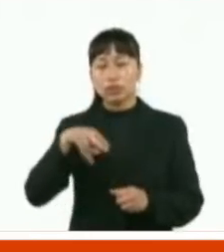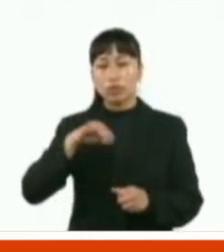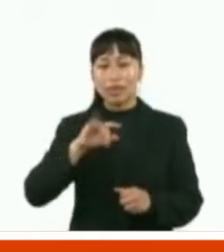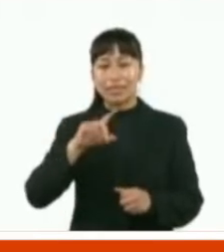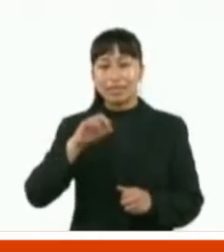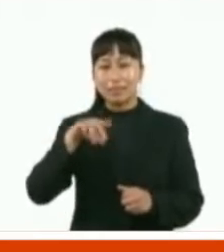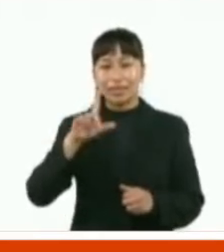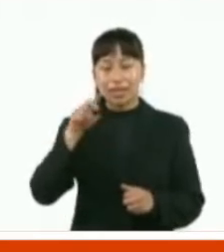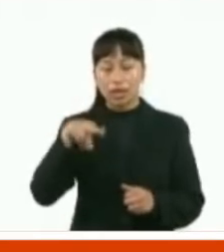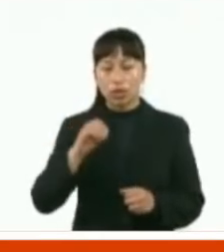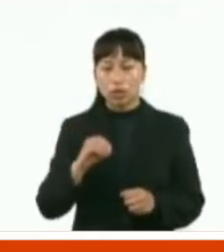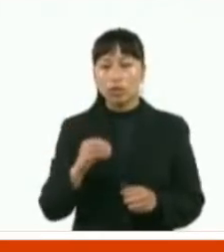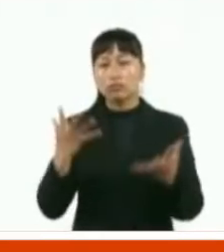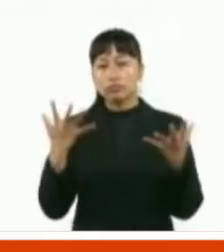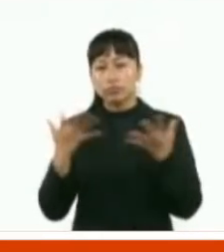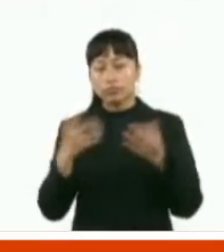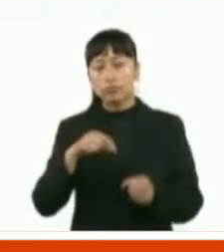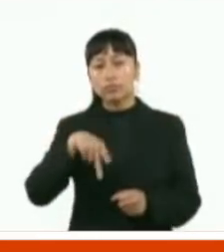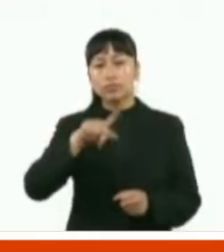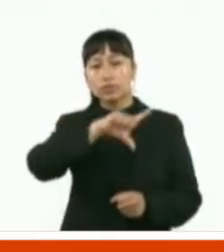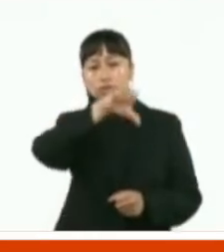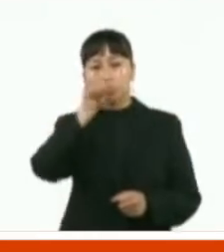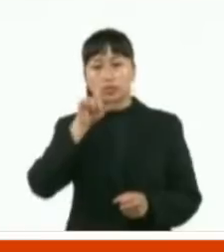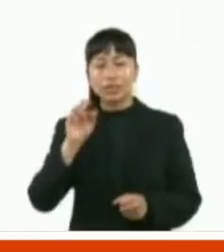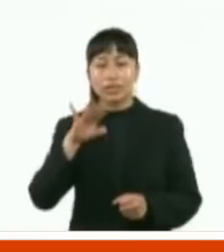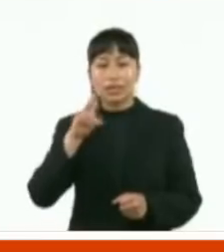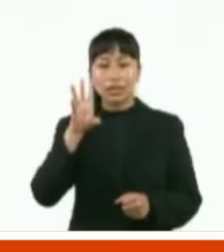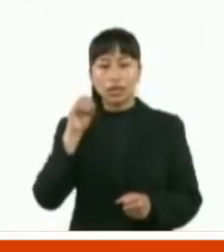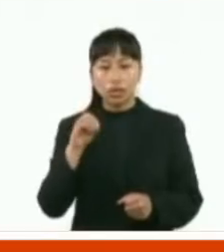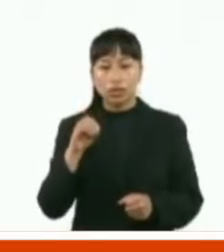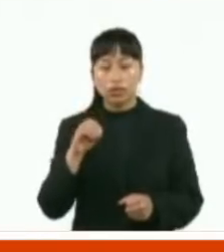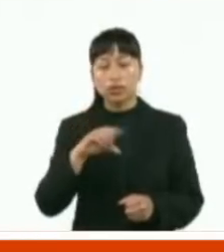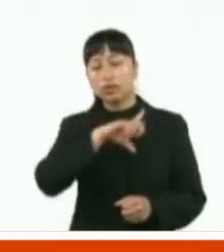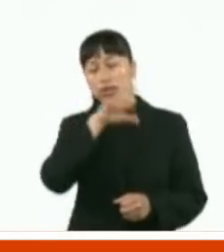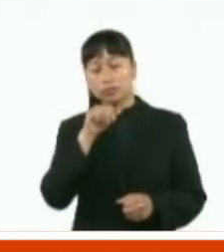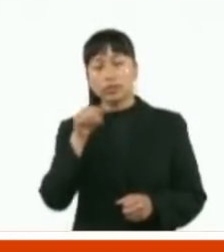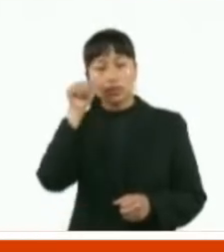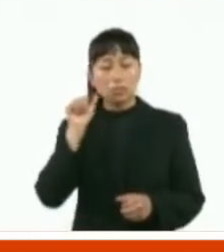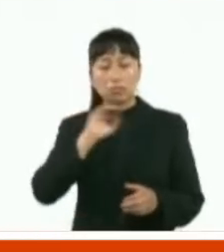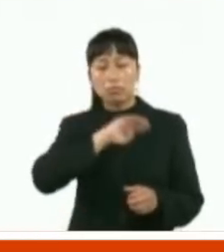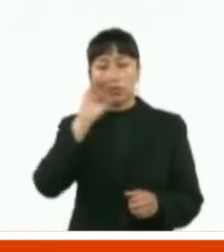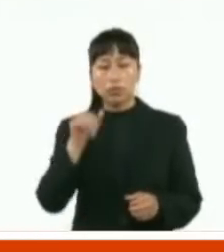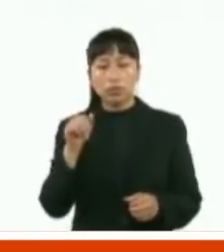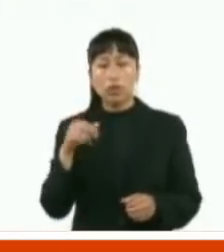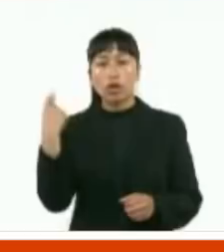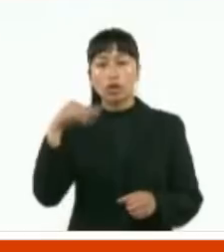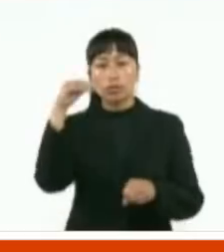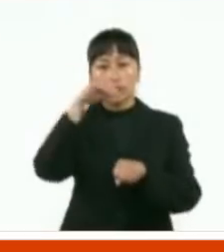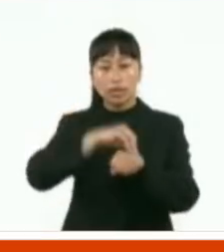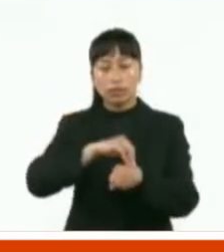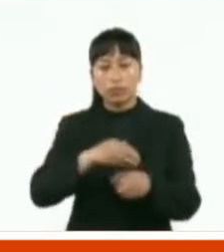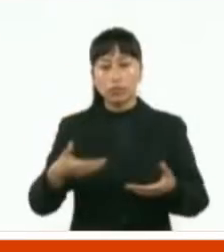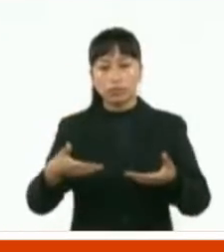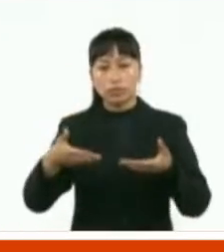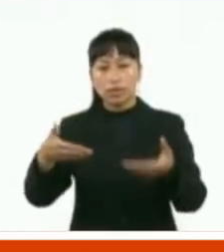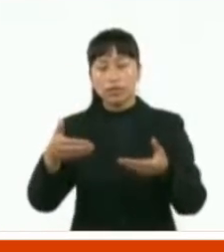Maximiliano, pero que después Lerdo de Tejada, entiendo a la muerte de Juárez, le pone el nombre de Paseo de la